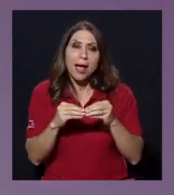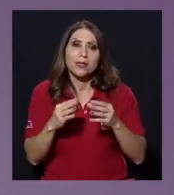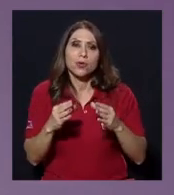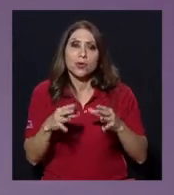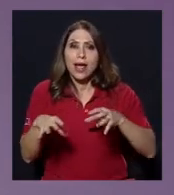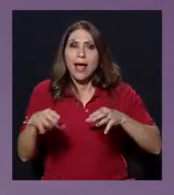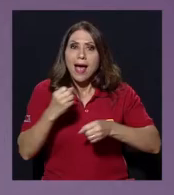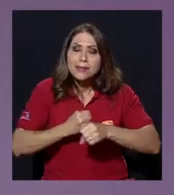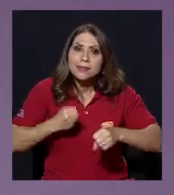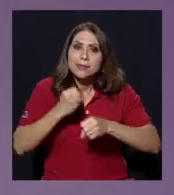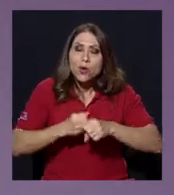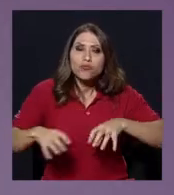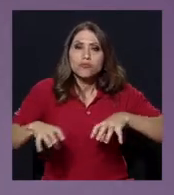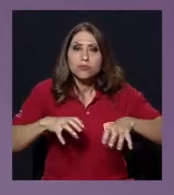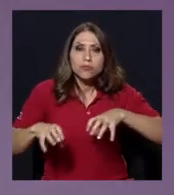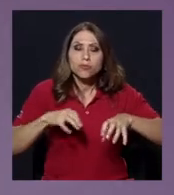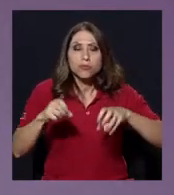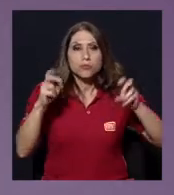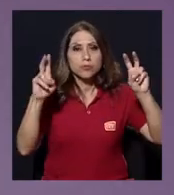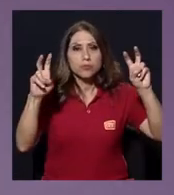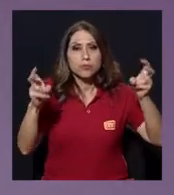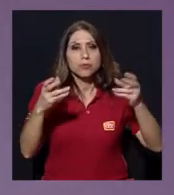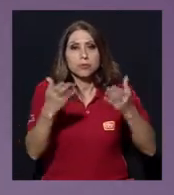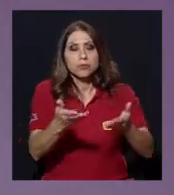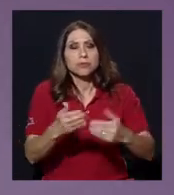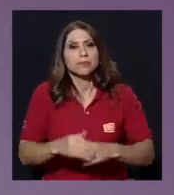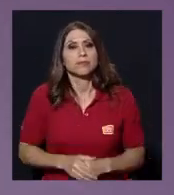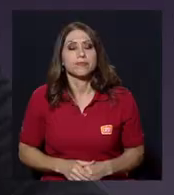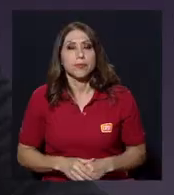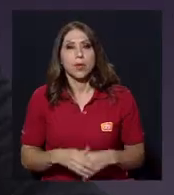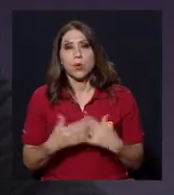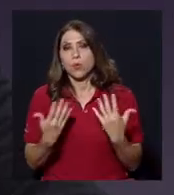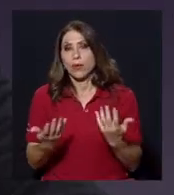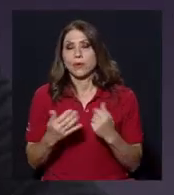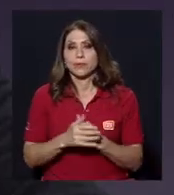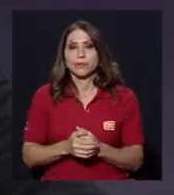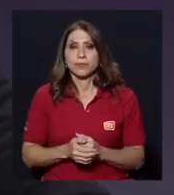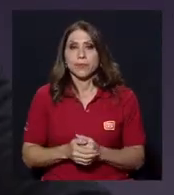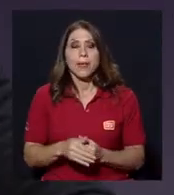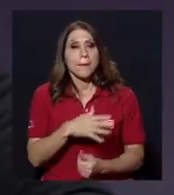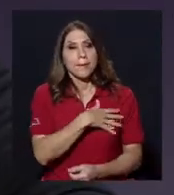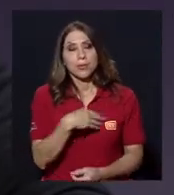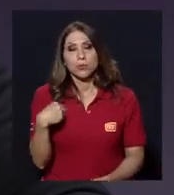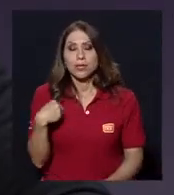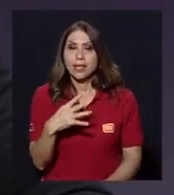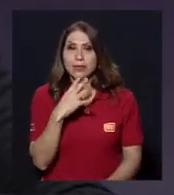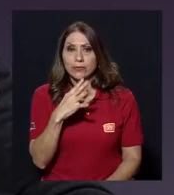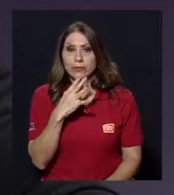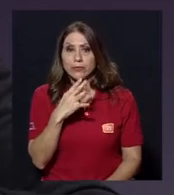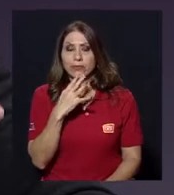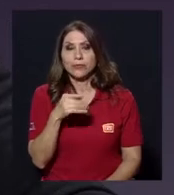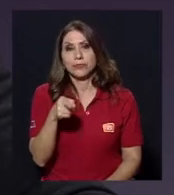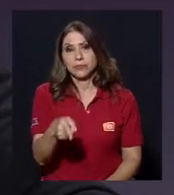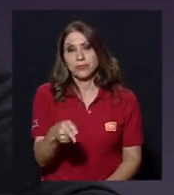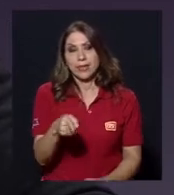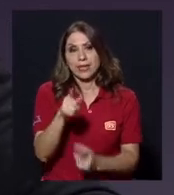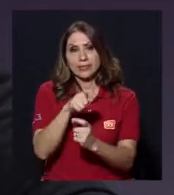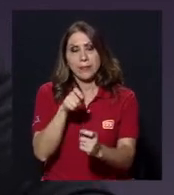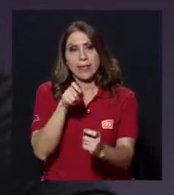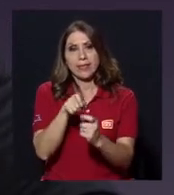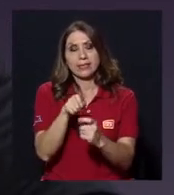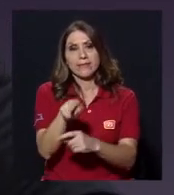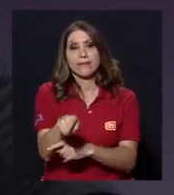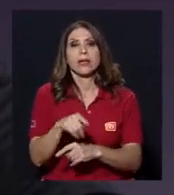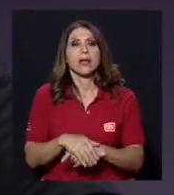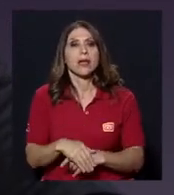gobernantes mayor acción precisamente en esa materia? Sí. Bueno, precisamente me gustaría referirme, ¿verdad?, en ese